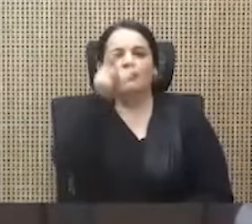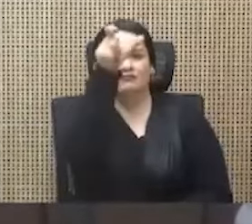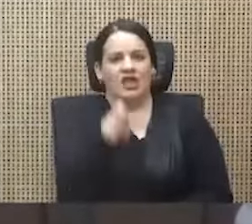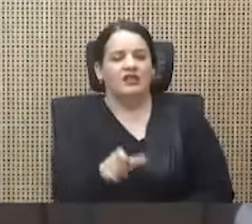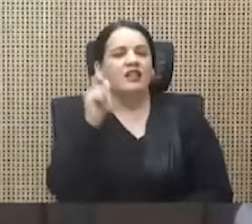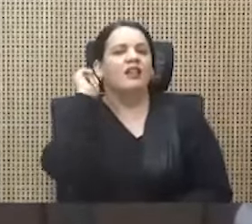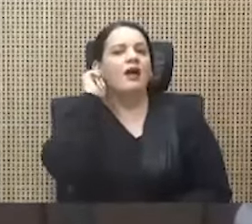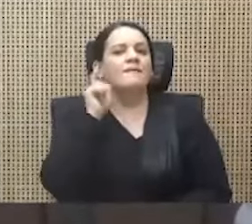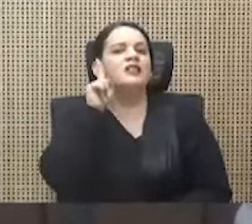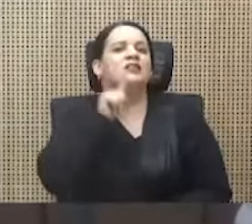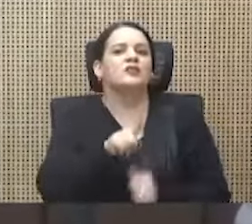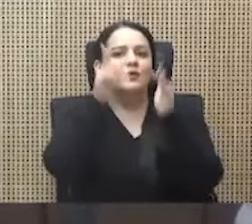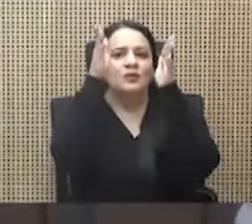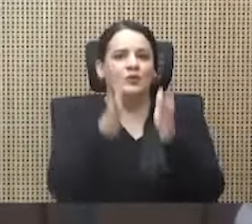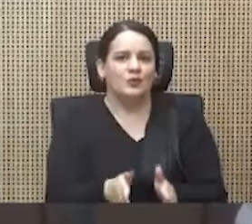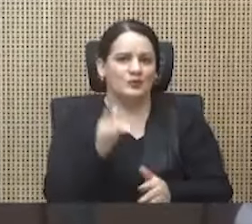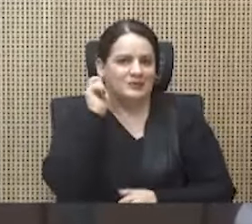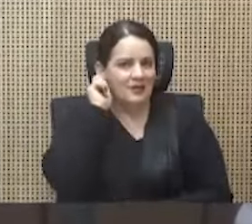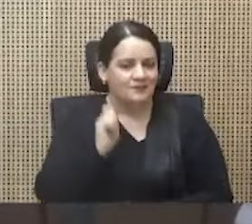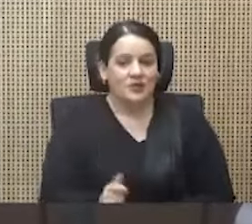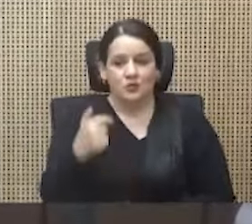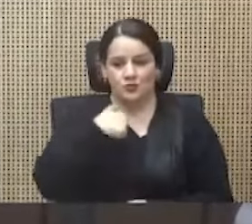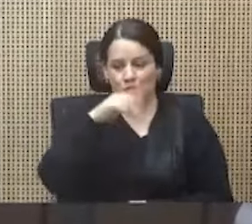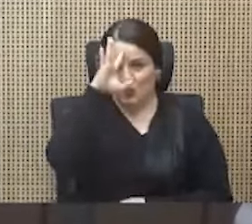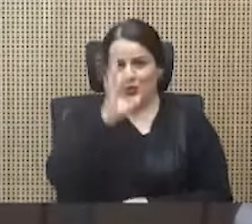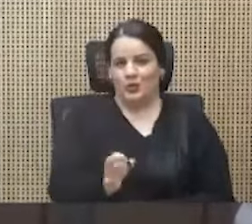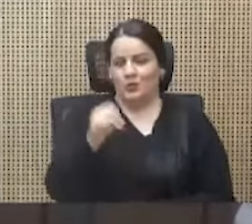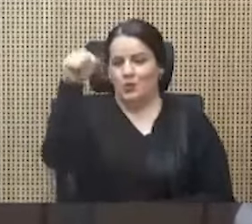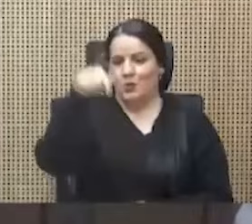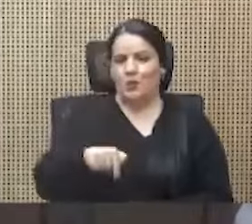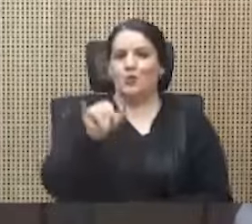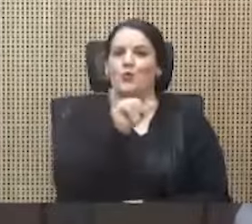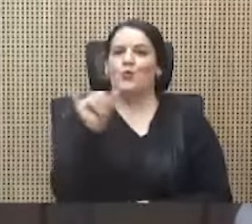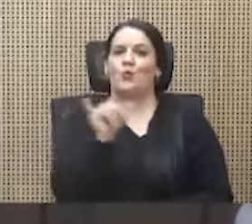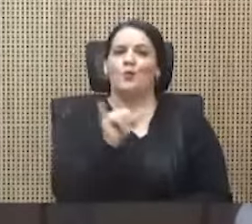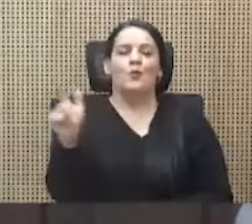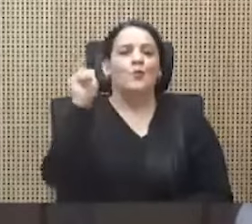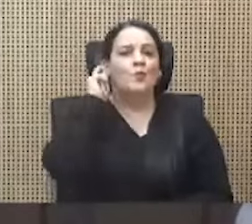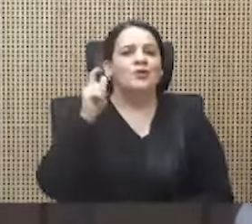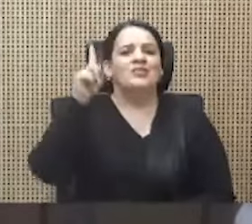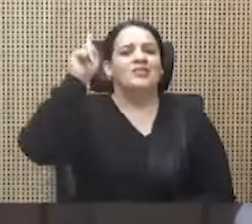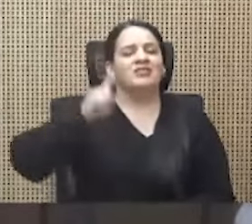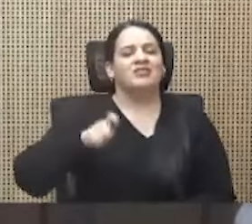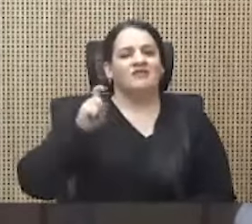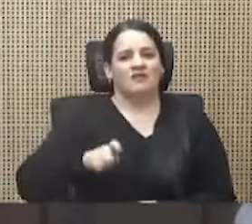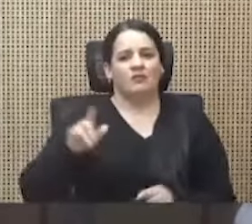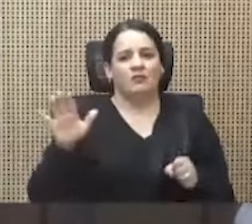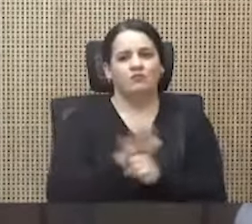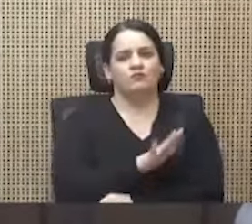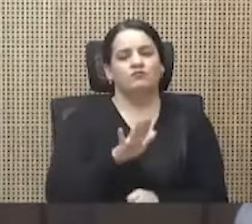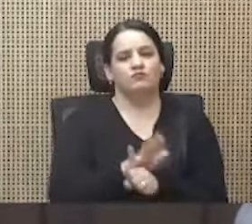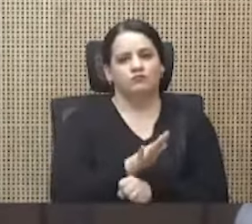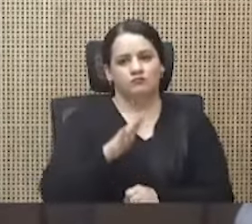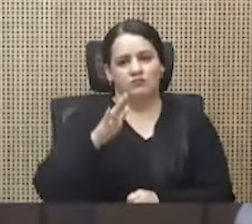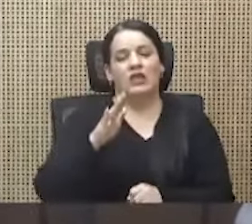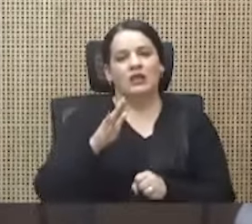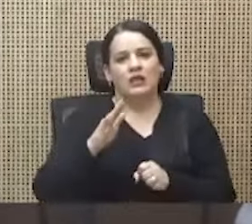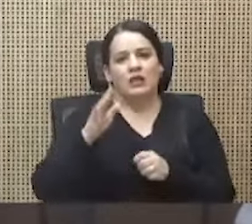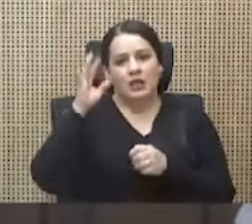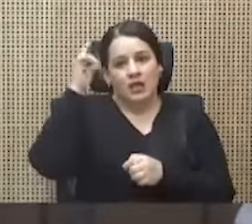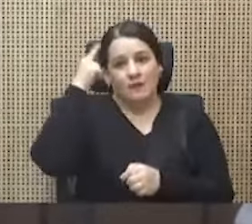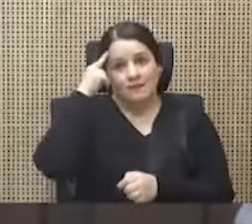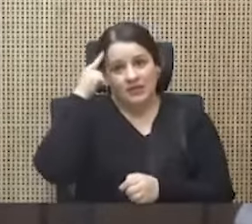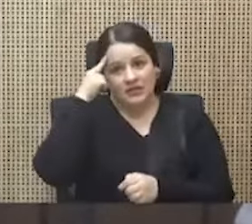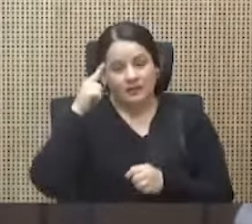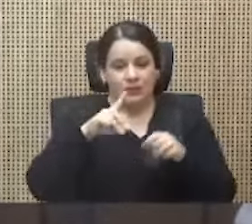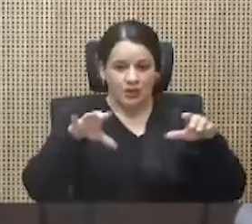es que yo creo que nosotros hoy como mujeres tenemos que ser absolutamente congruentes, congruentes